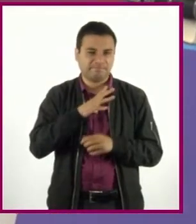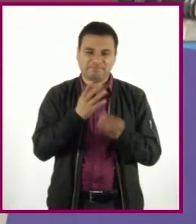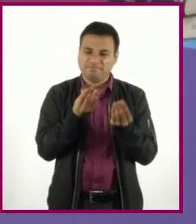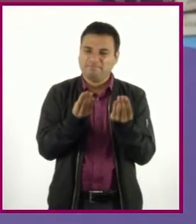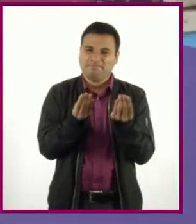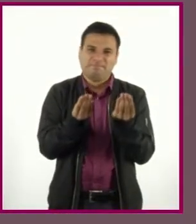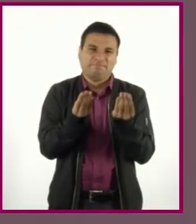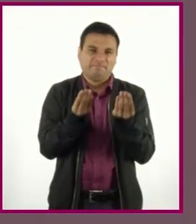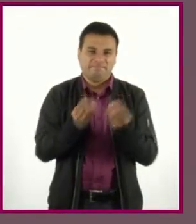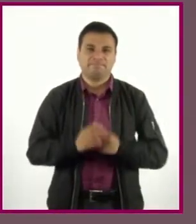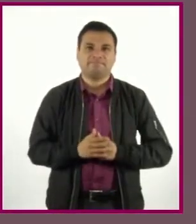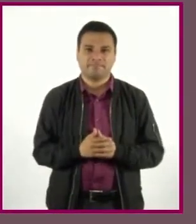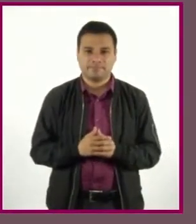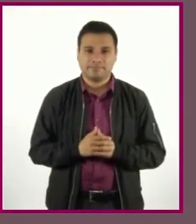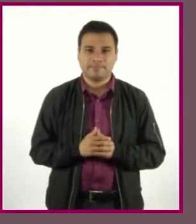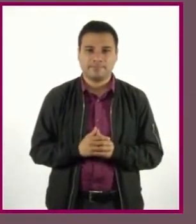natural.